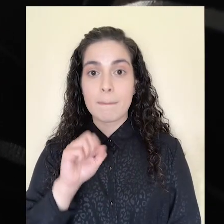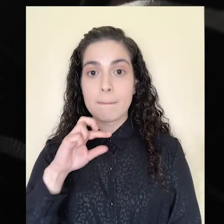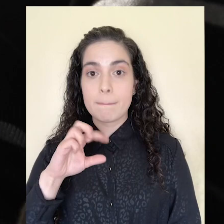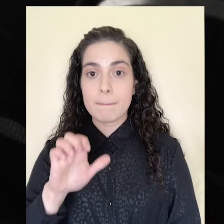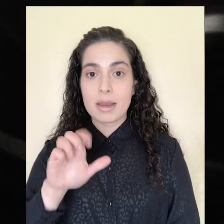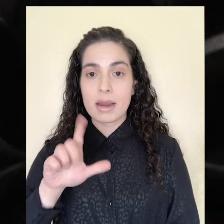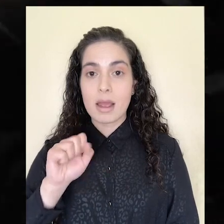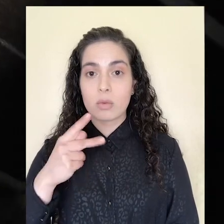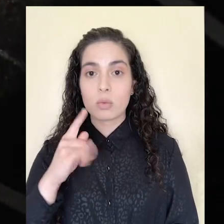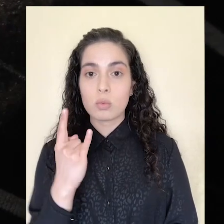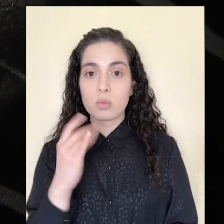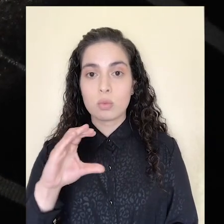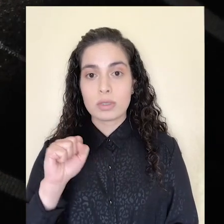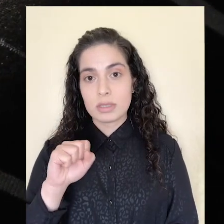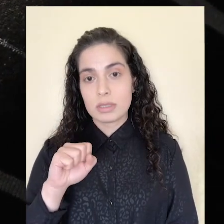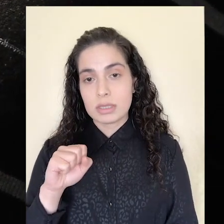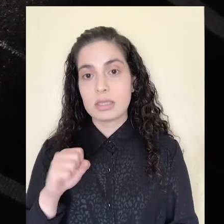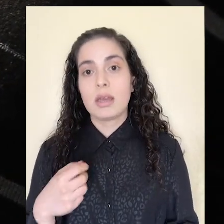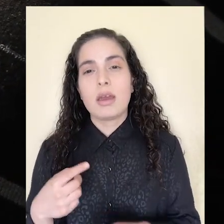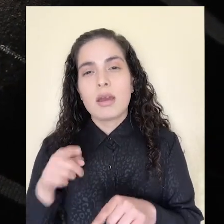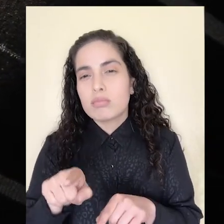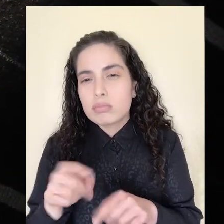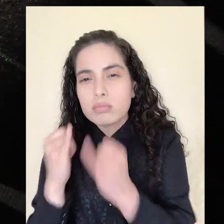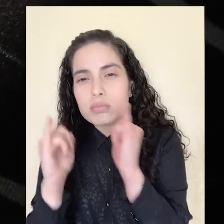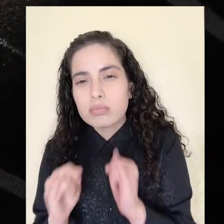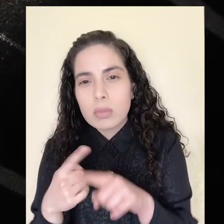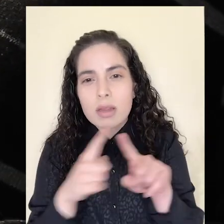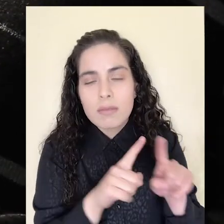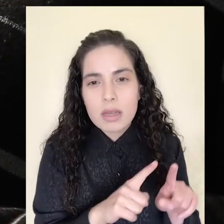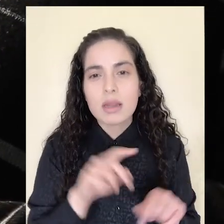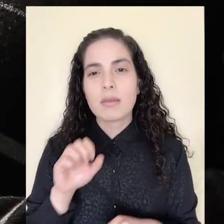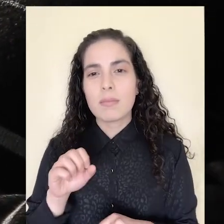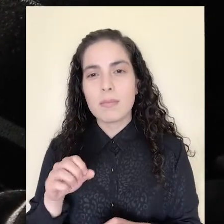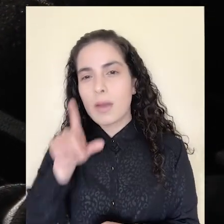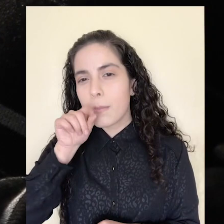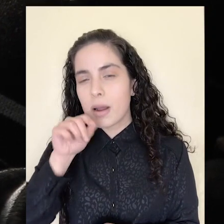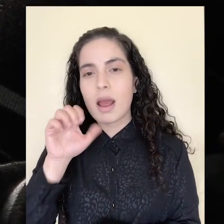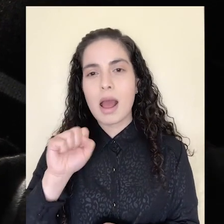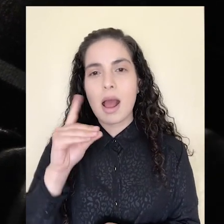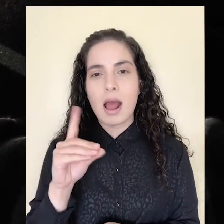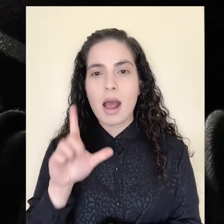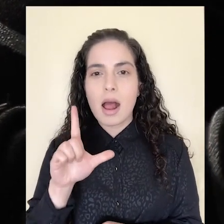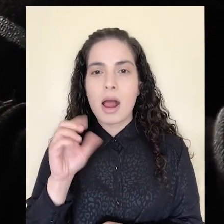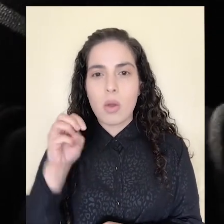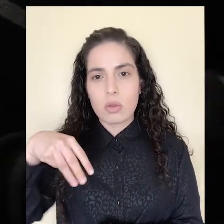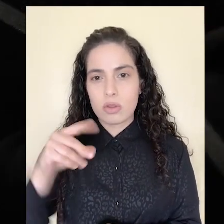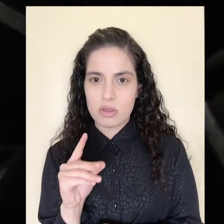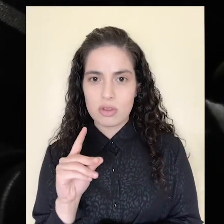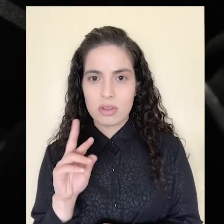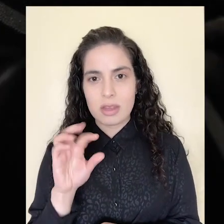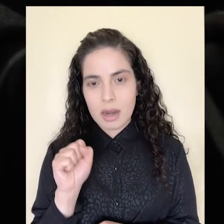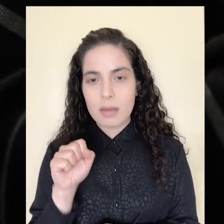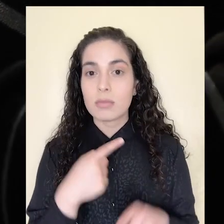Una chapa la cuchi igual, que traen otros diseños. Entonces ponte tú, este es una alondra, el sector acá está en las quenchas, porque trae el pescadito, el chalgua,